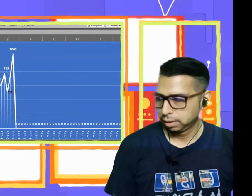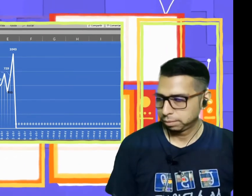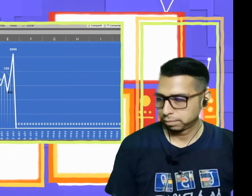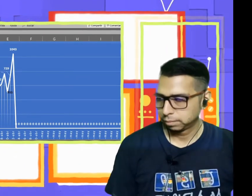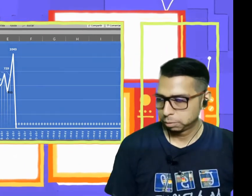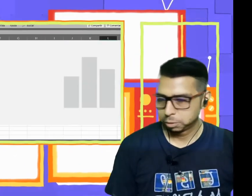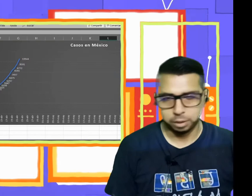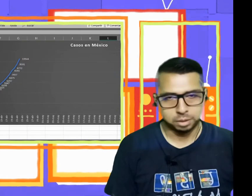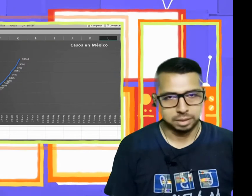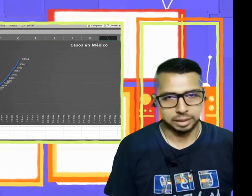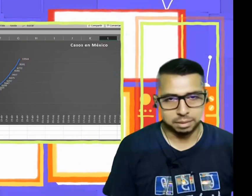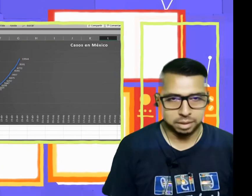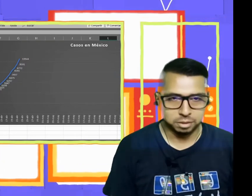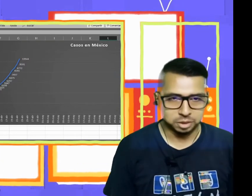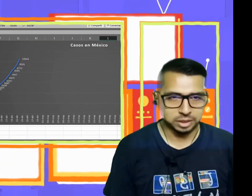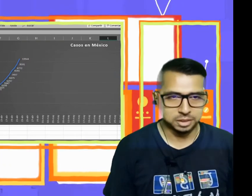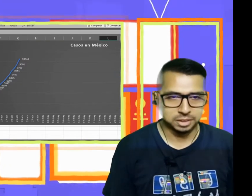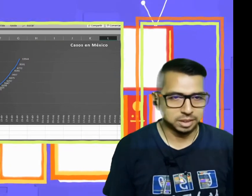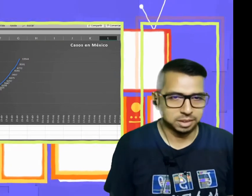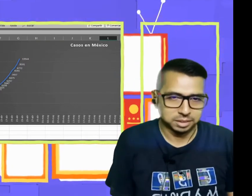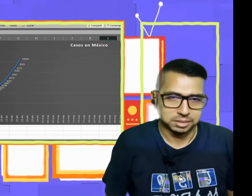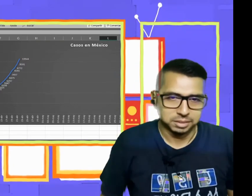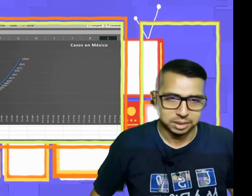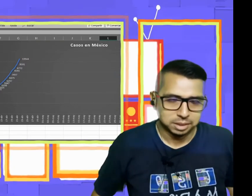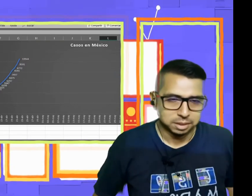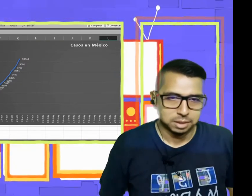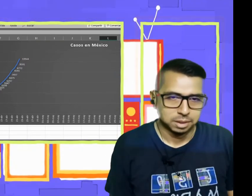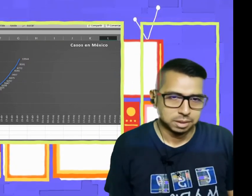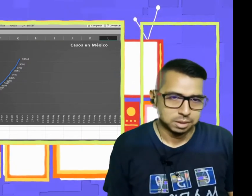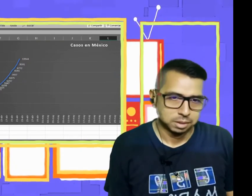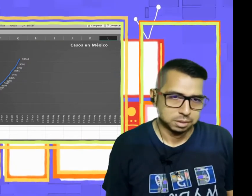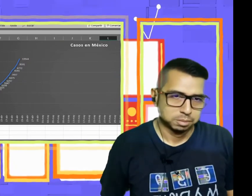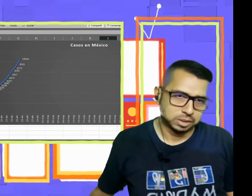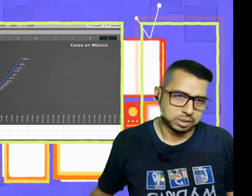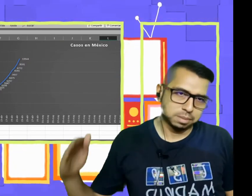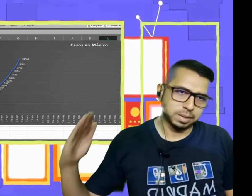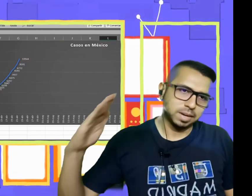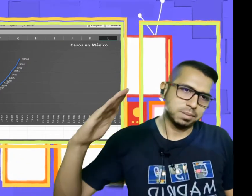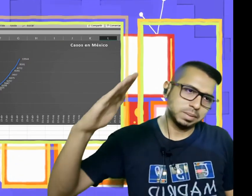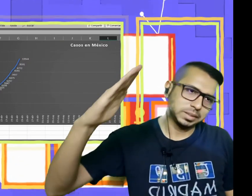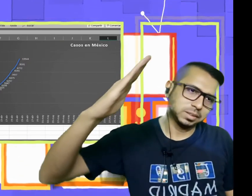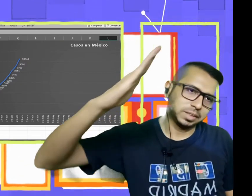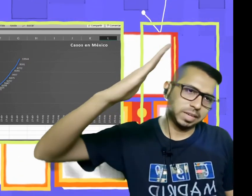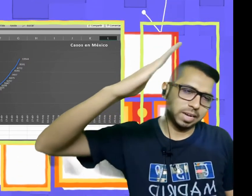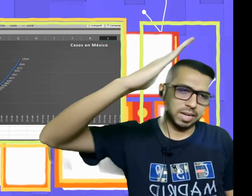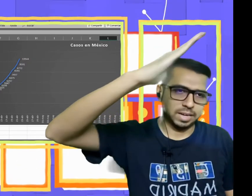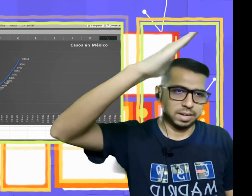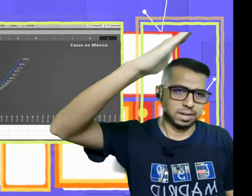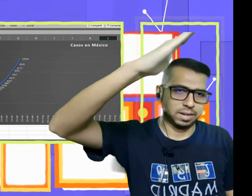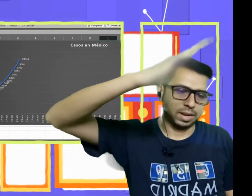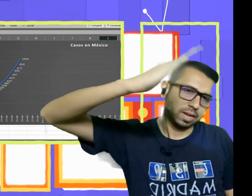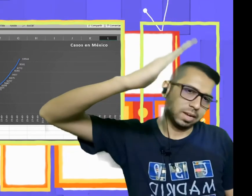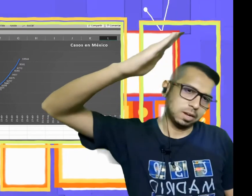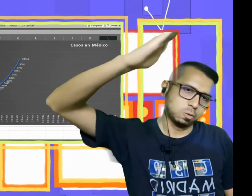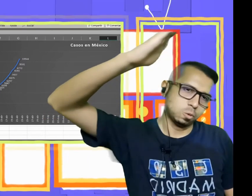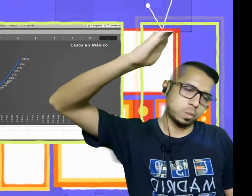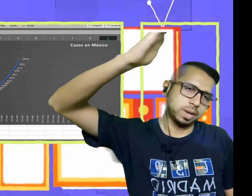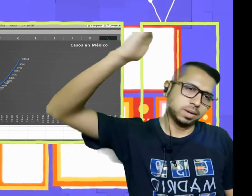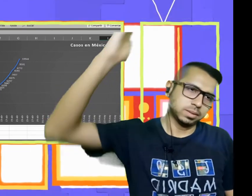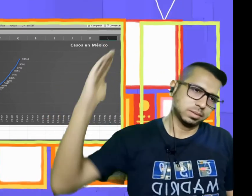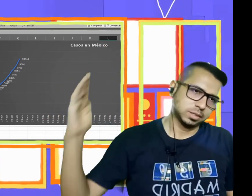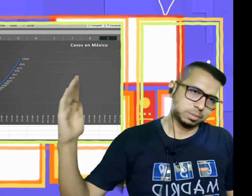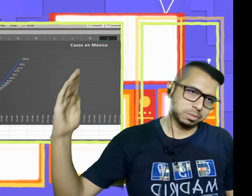Y, pues bueno, la tabla de nuestros casos diarios. Pues sí, va haciéndose ya la